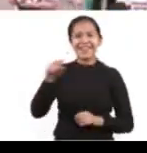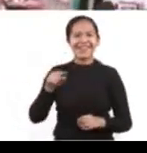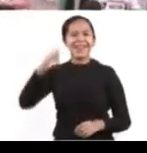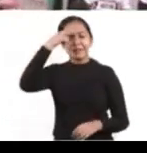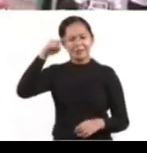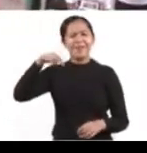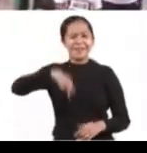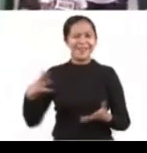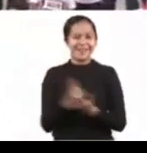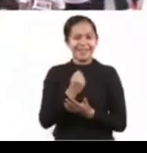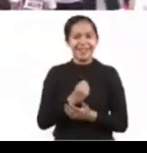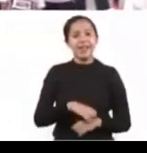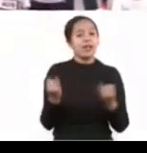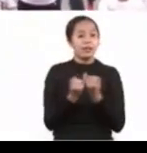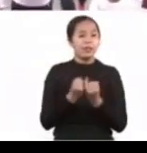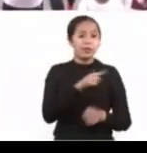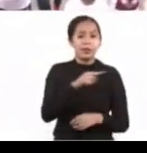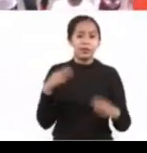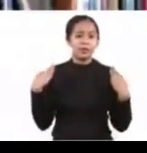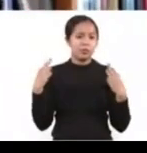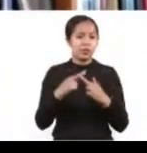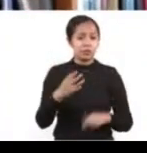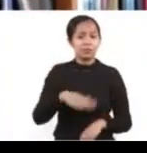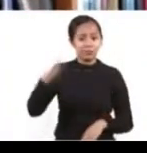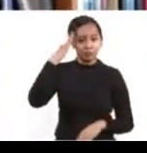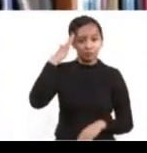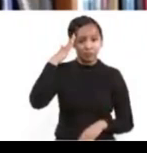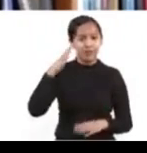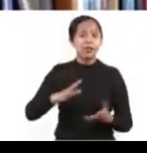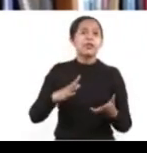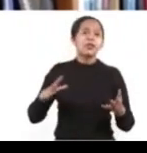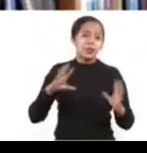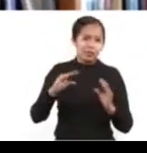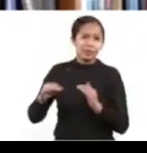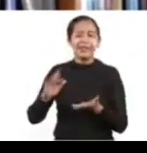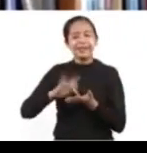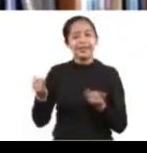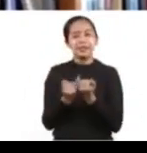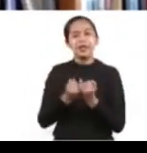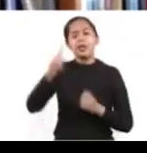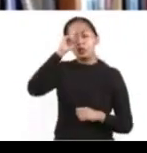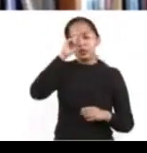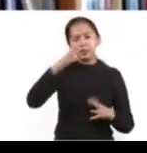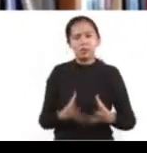también a quienes van a dirigir el día de hoy la clase de box. Y por supuesto, gracias al Consejo Mundial de Boxeo.